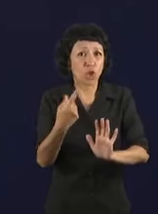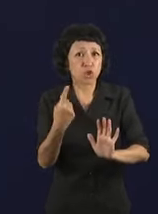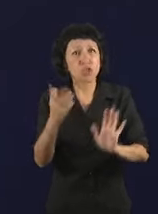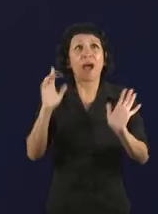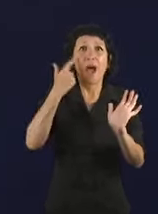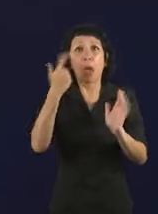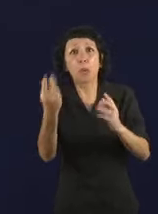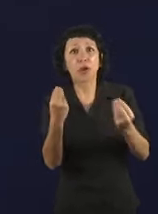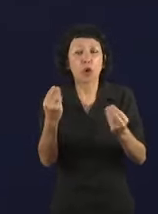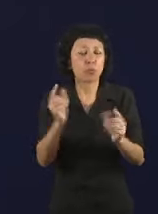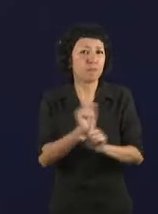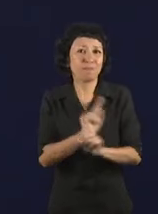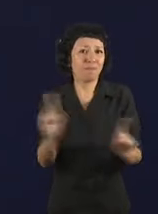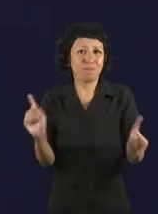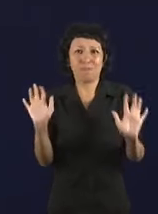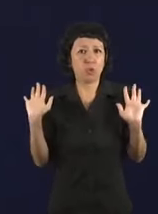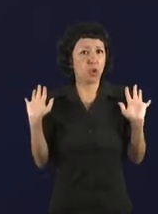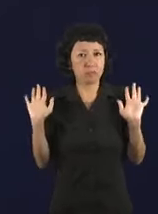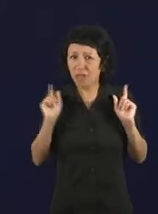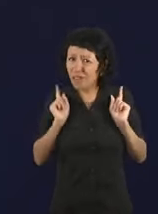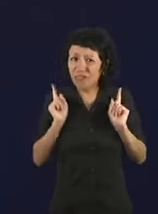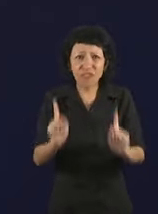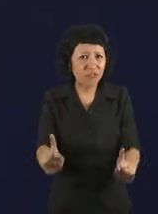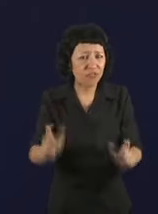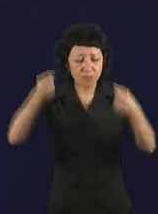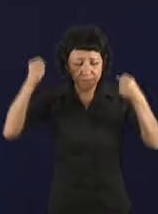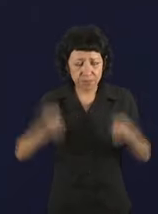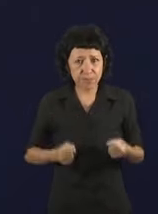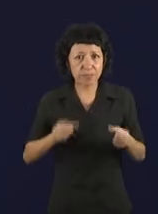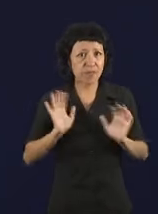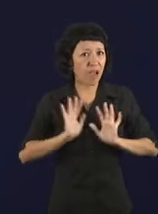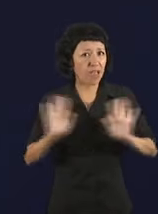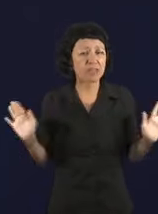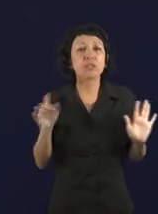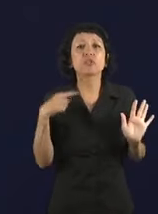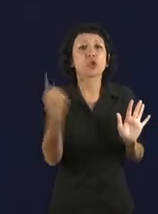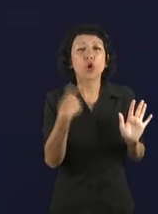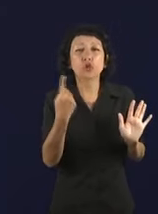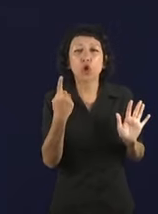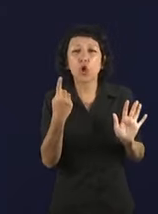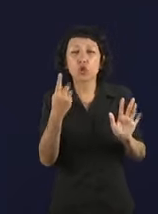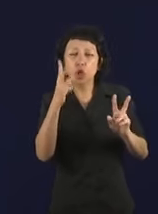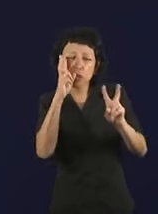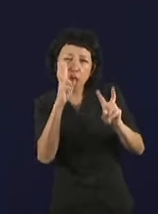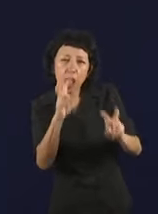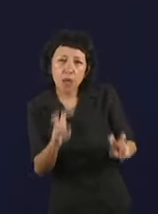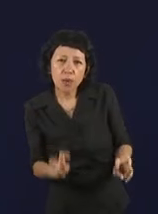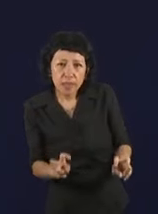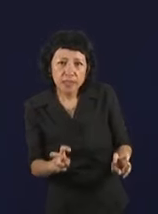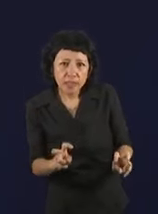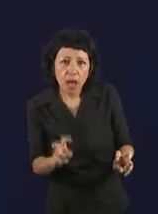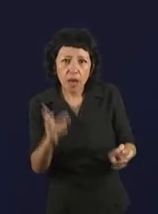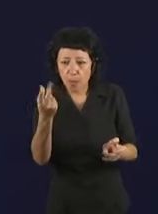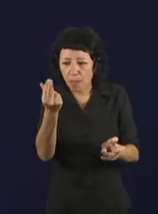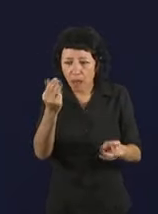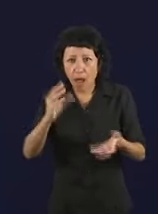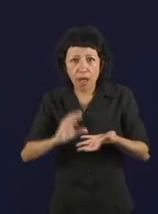y dentro de esa no negociación efectivamente vamos a revisar cada una de las partidas que el gobierno